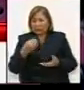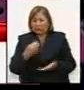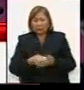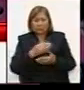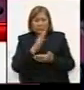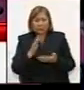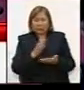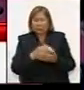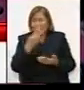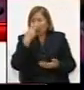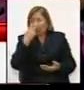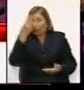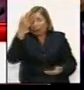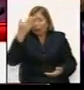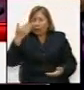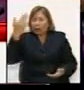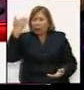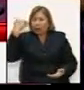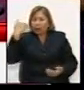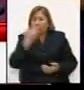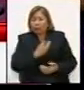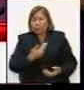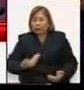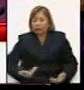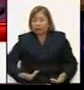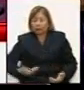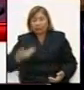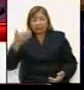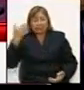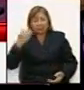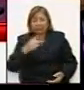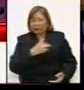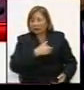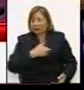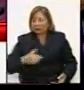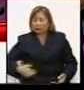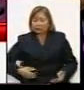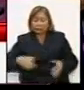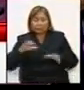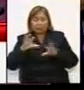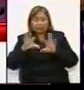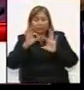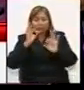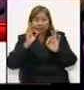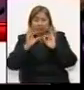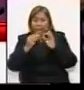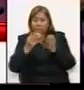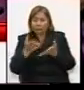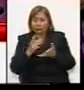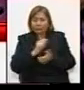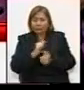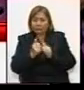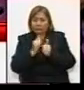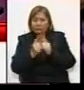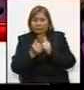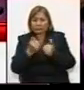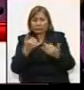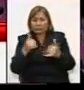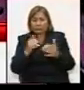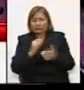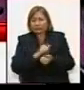los problemas de corrupción que no se han visto desde los diferentes gobiernos con los diferentes presidentes que han escogido quienes ahora quieren modificar la regla de